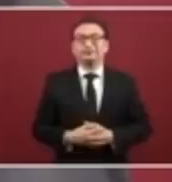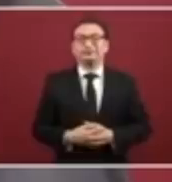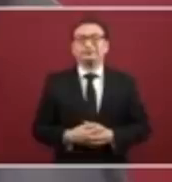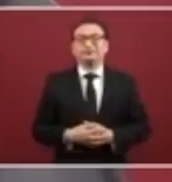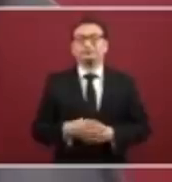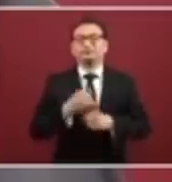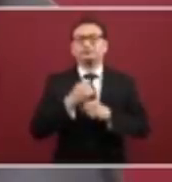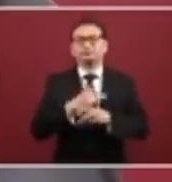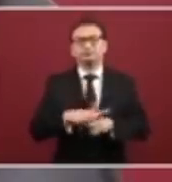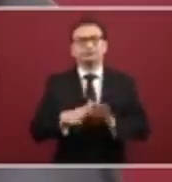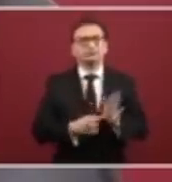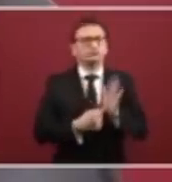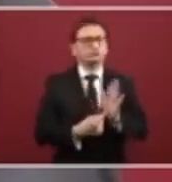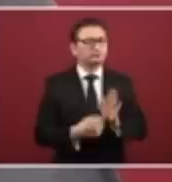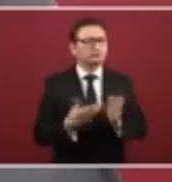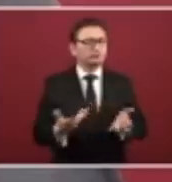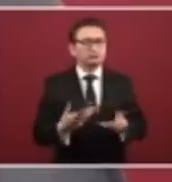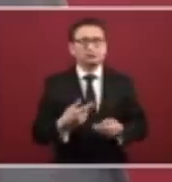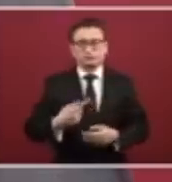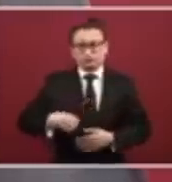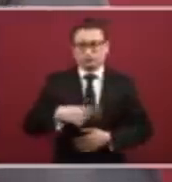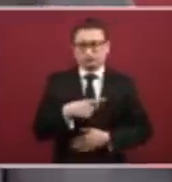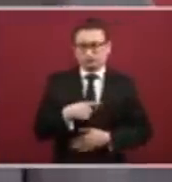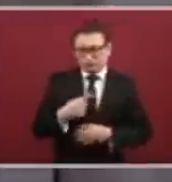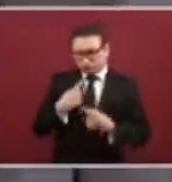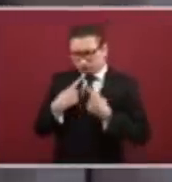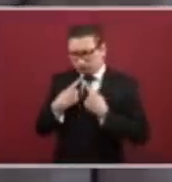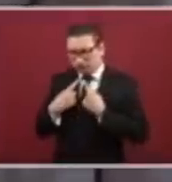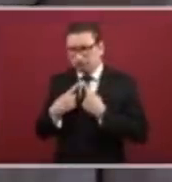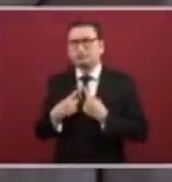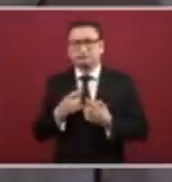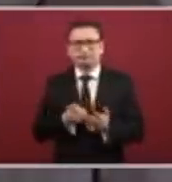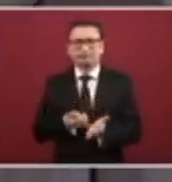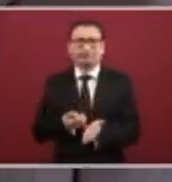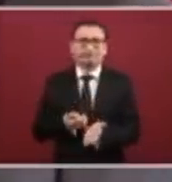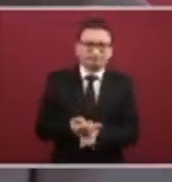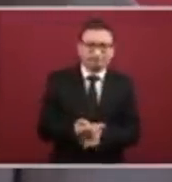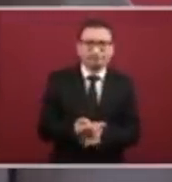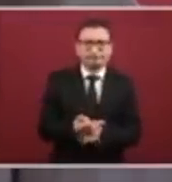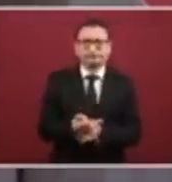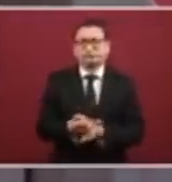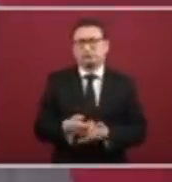informar sobre la decisión que hemos tomado de llevar a cabo,